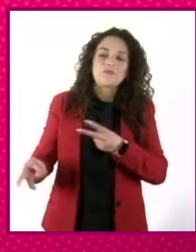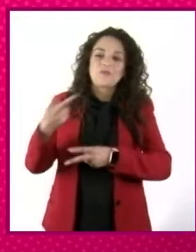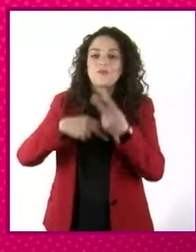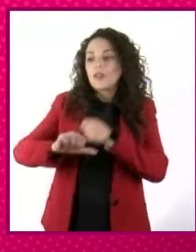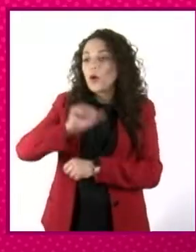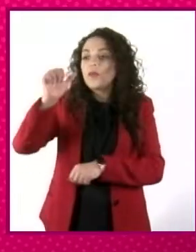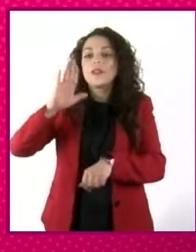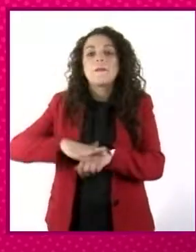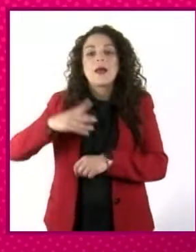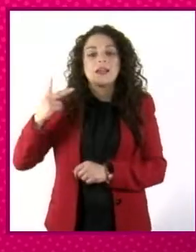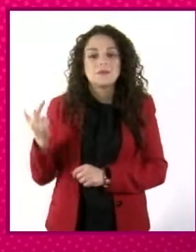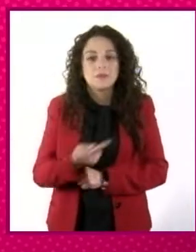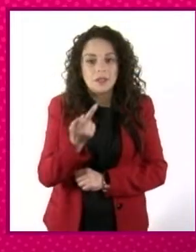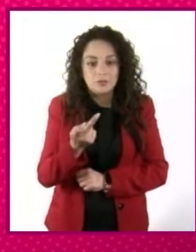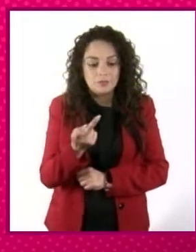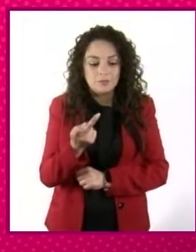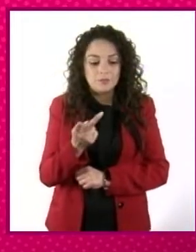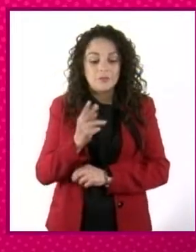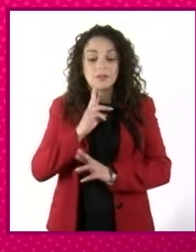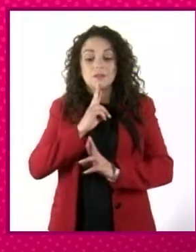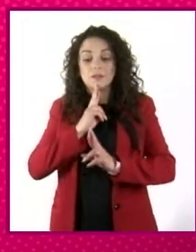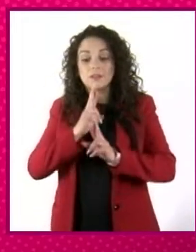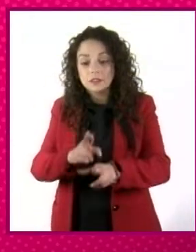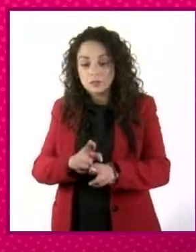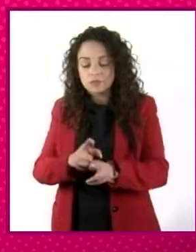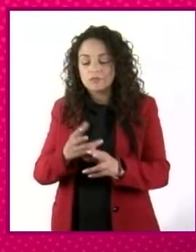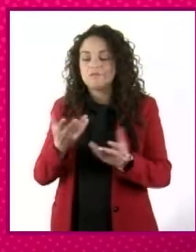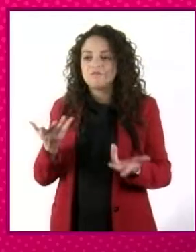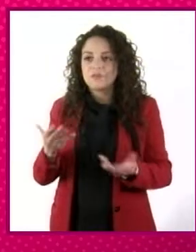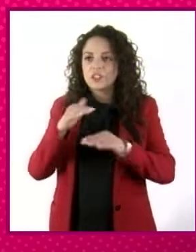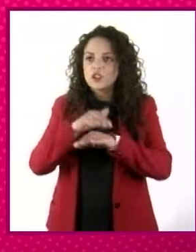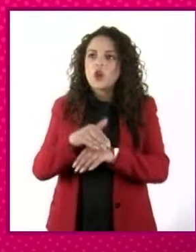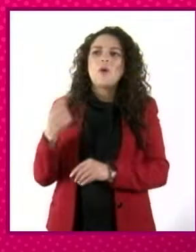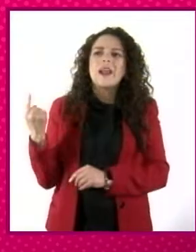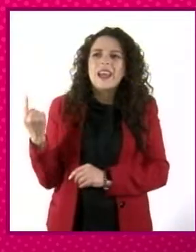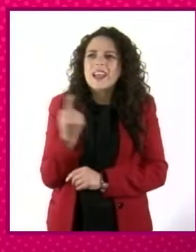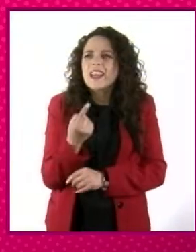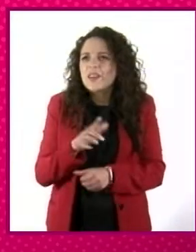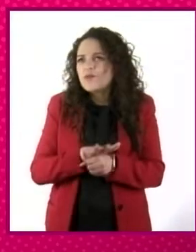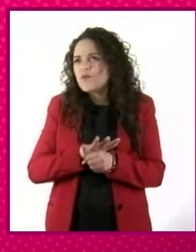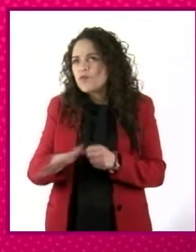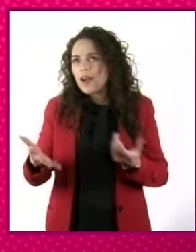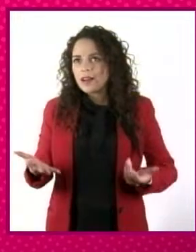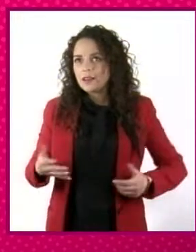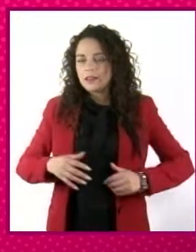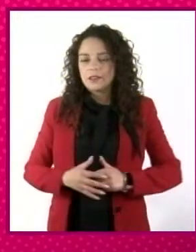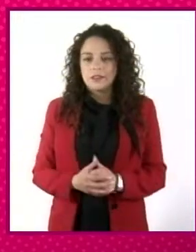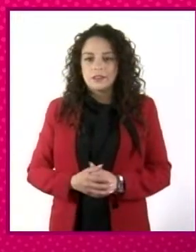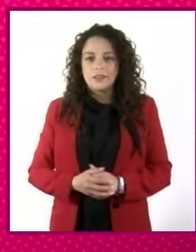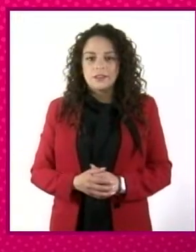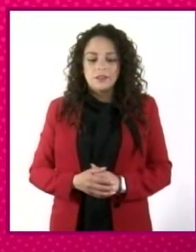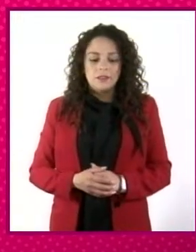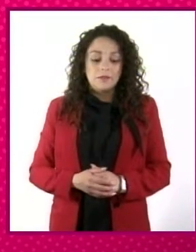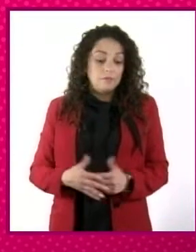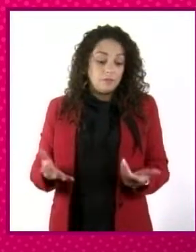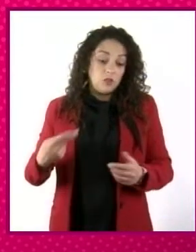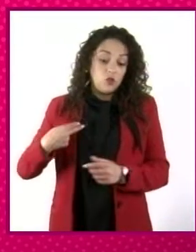preguntas. ¿Contestarnos preguntas sobre qué? Pues contestarnos preguntas sobre